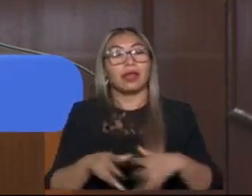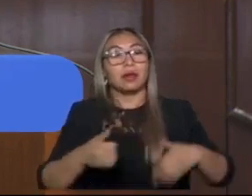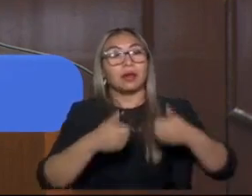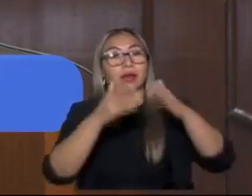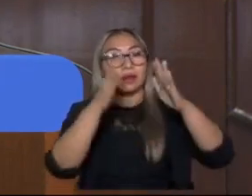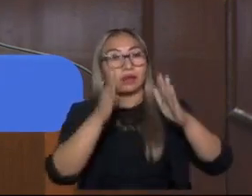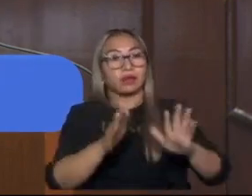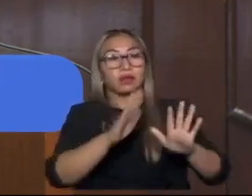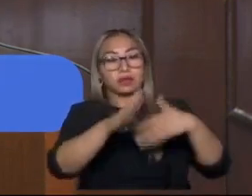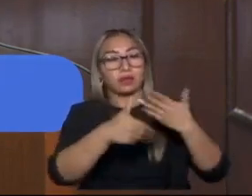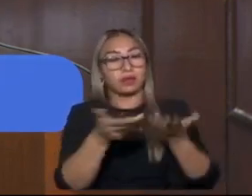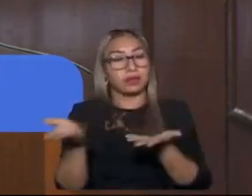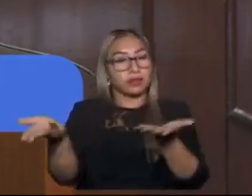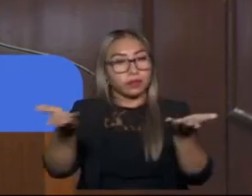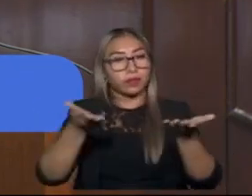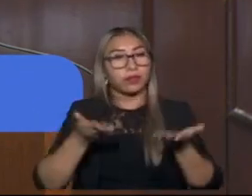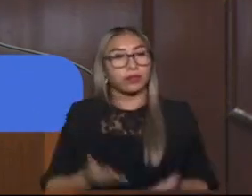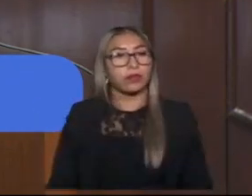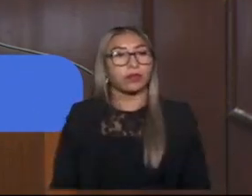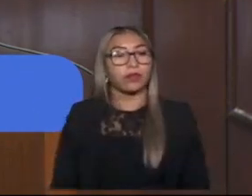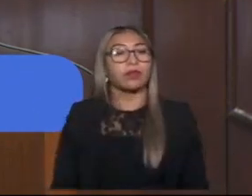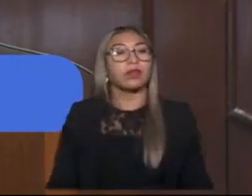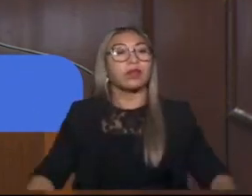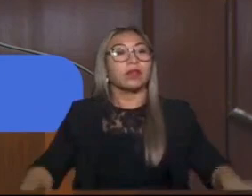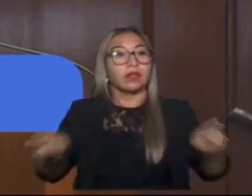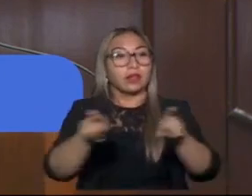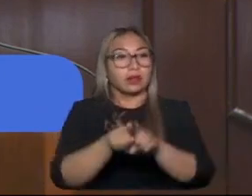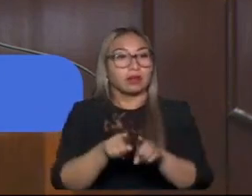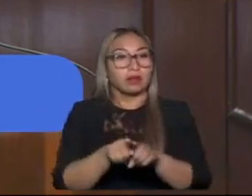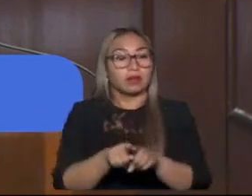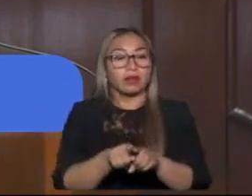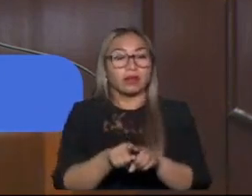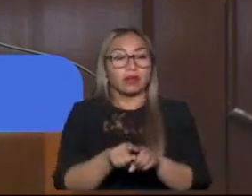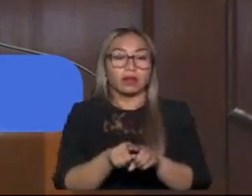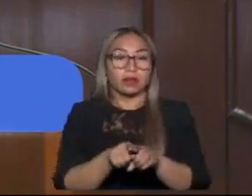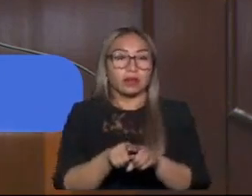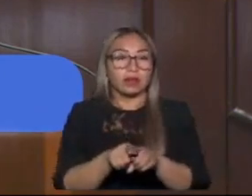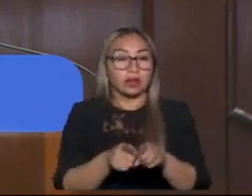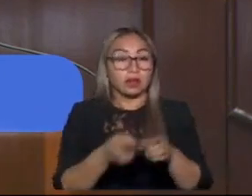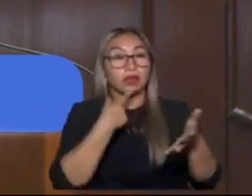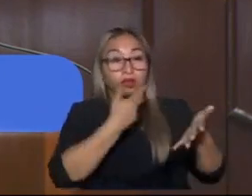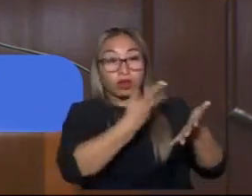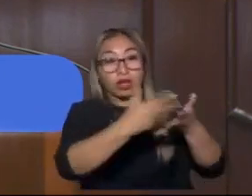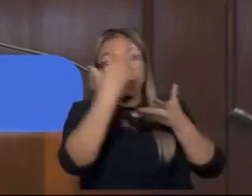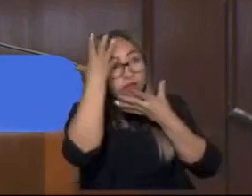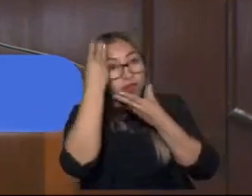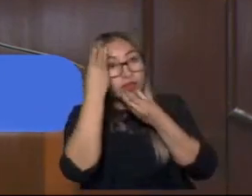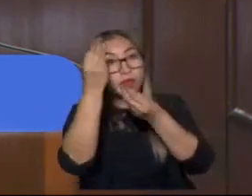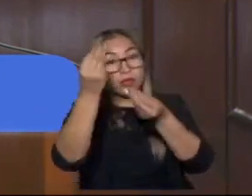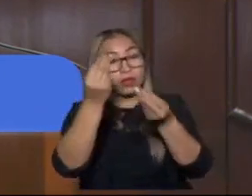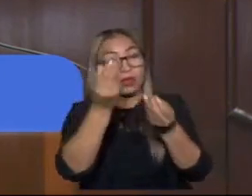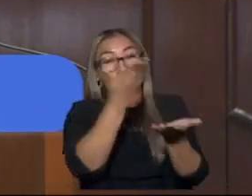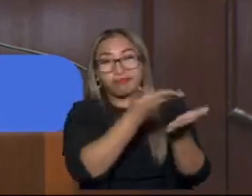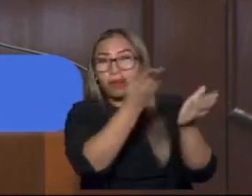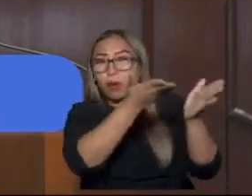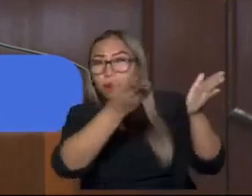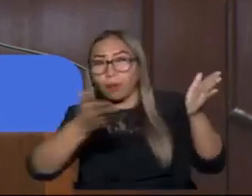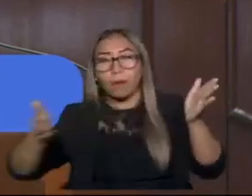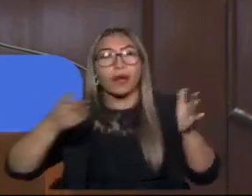Panameñas y panameños. También dentro de este registro de algunas